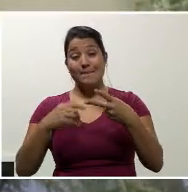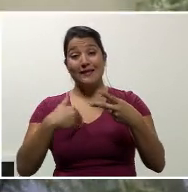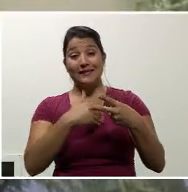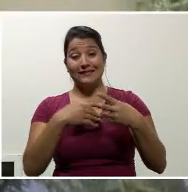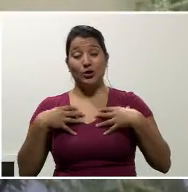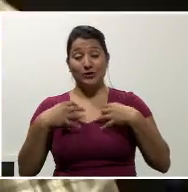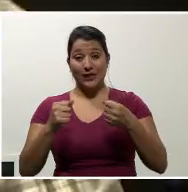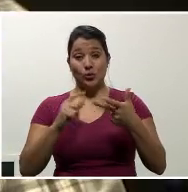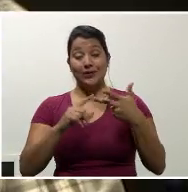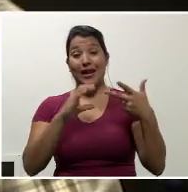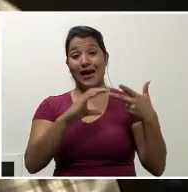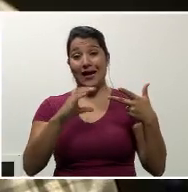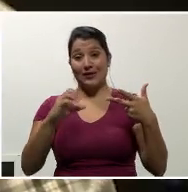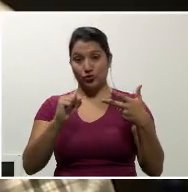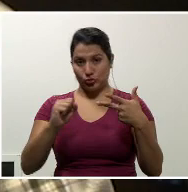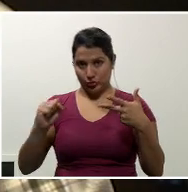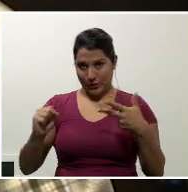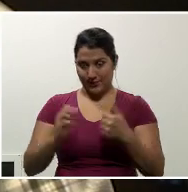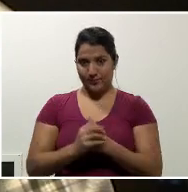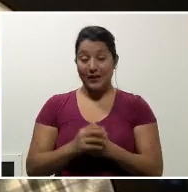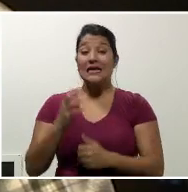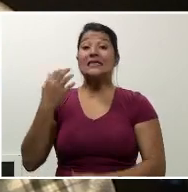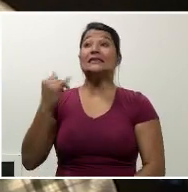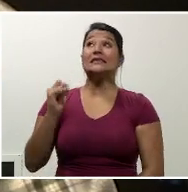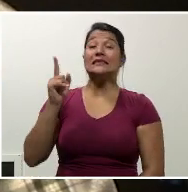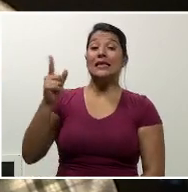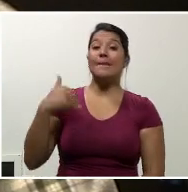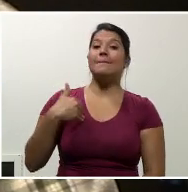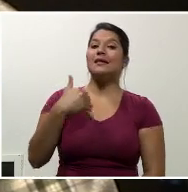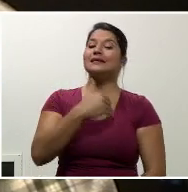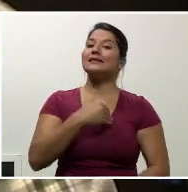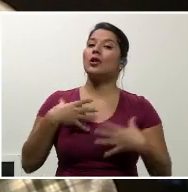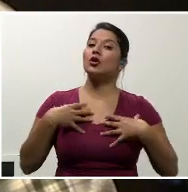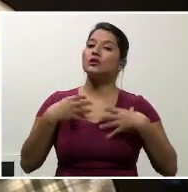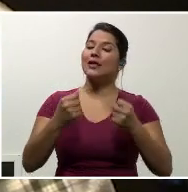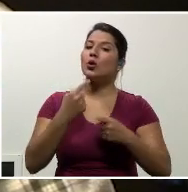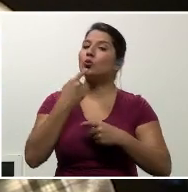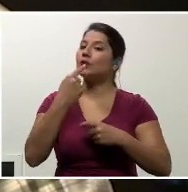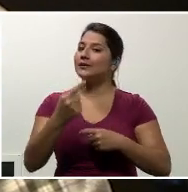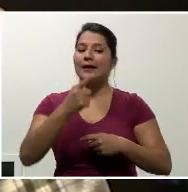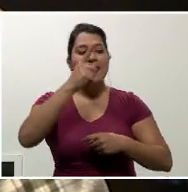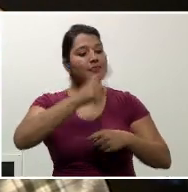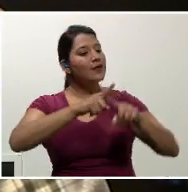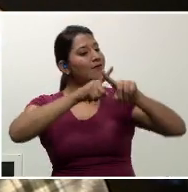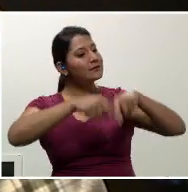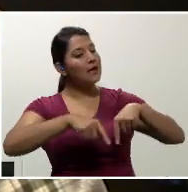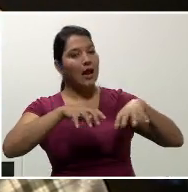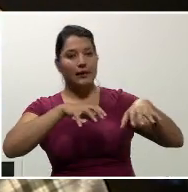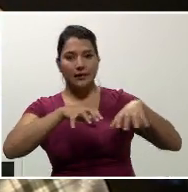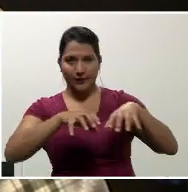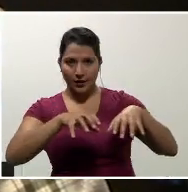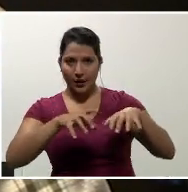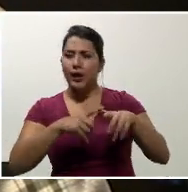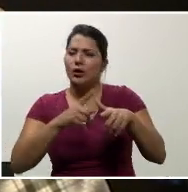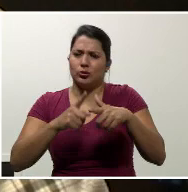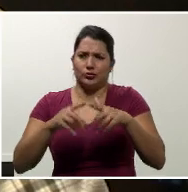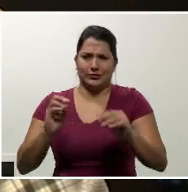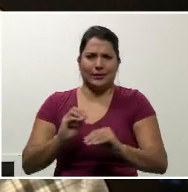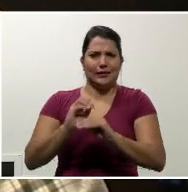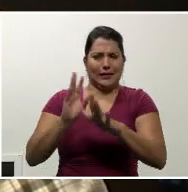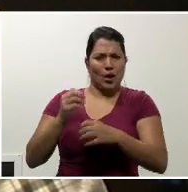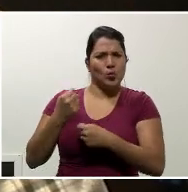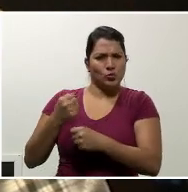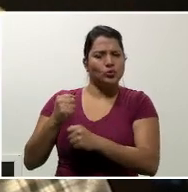Seguro Social. Si el Ministerio de Salud nos dice que lo prudente es cancelar X o Y actividad, la municipalidad por supuesto